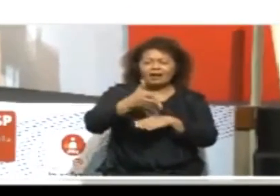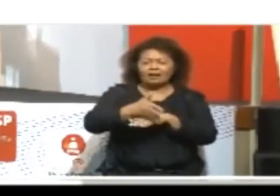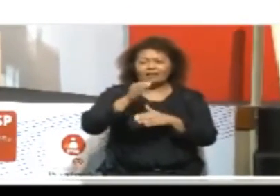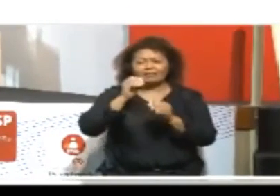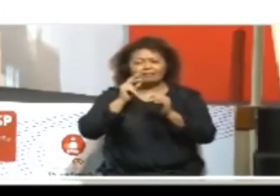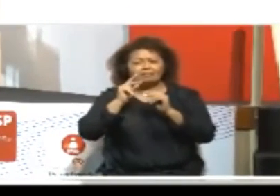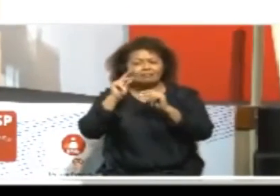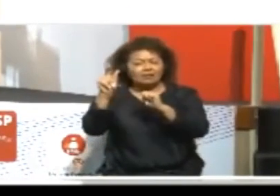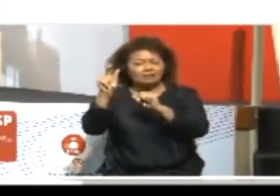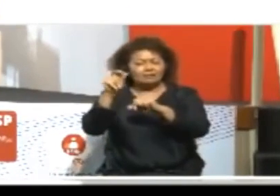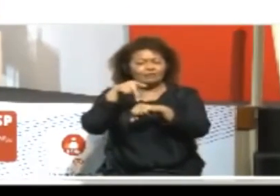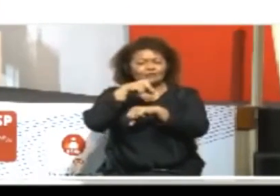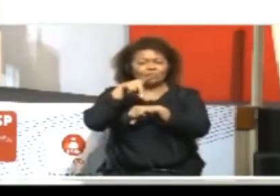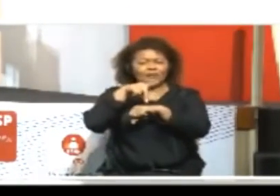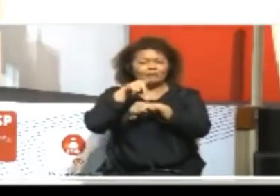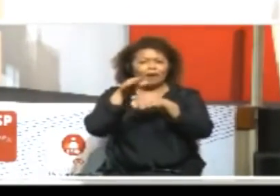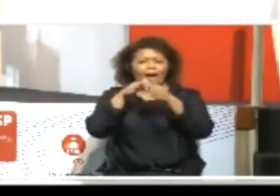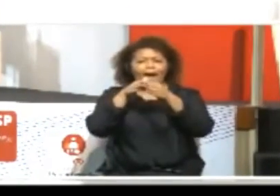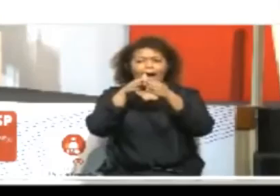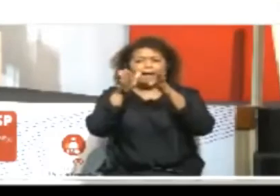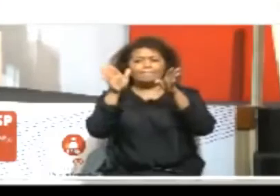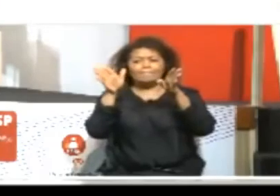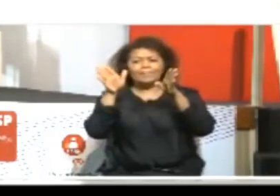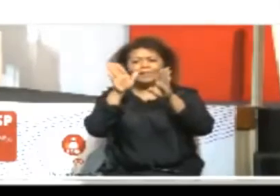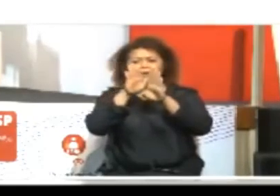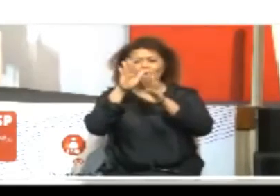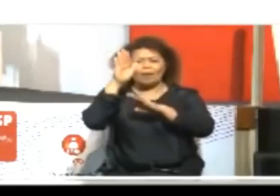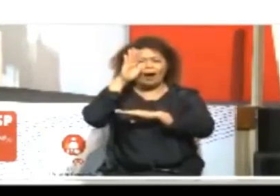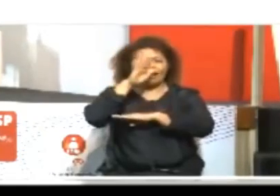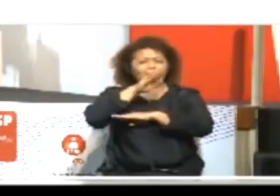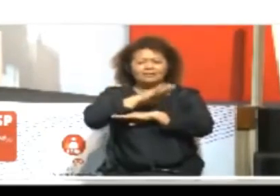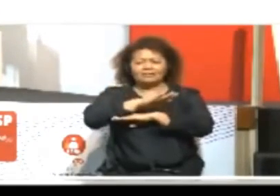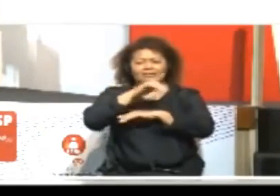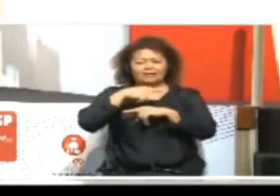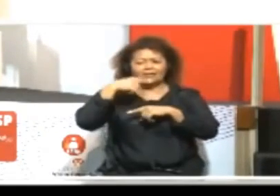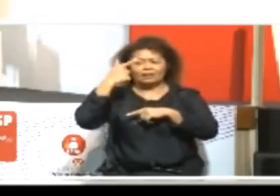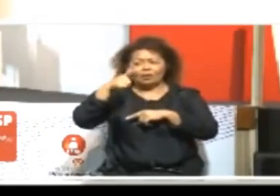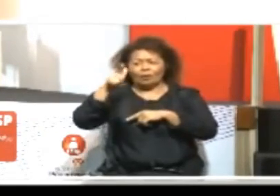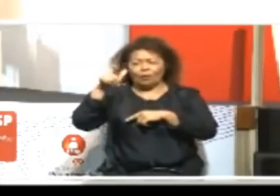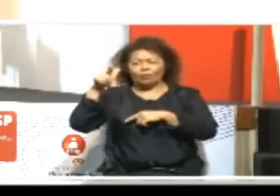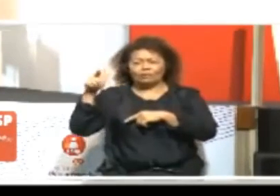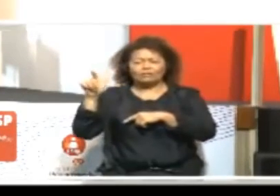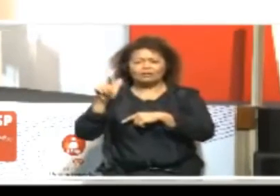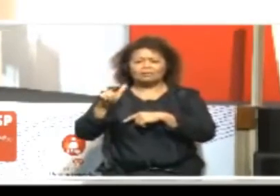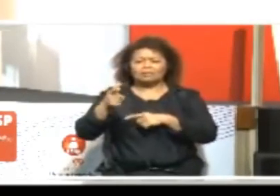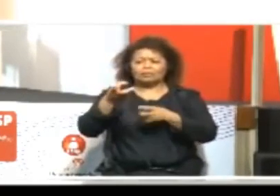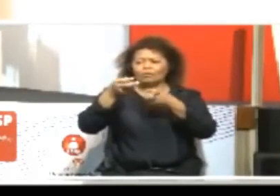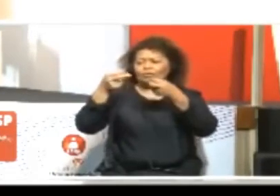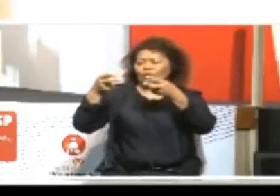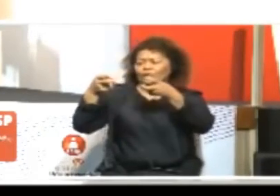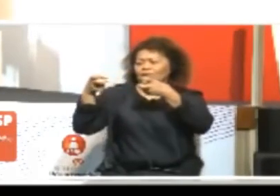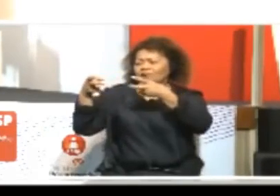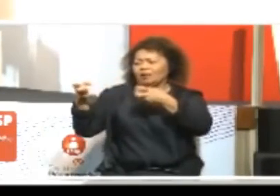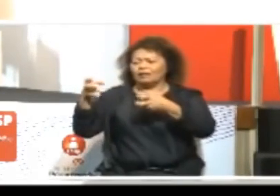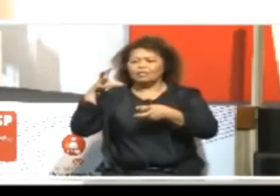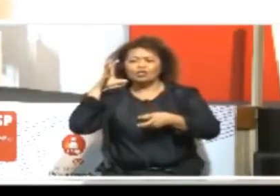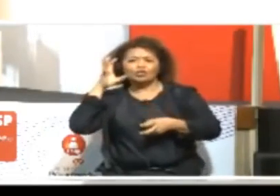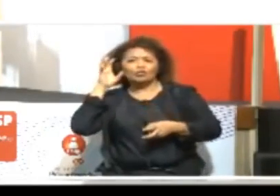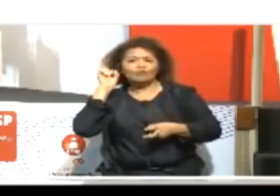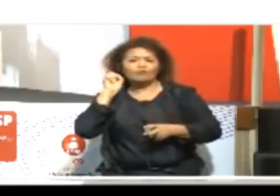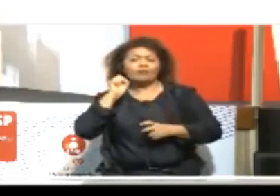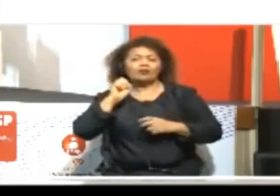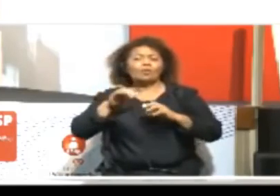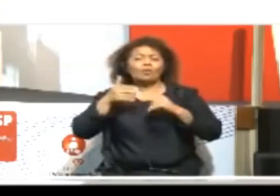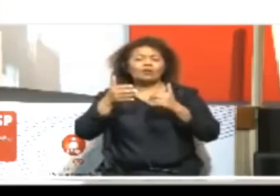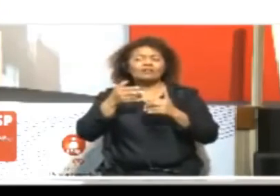oportunidades que lo noté. Ellos decían, fue que cuando estuve en la China aprendimos esto, fue que cuando estuve en este otro país, en esta charla o